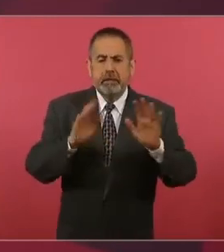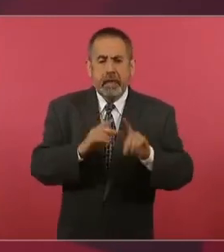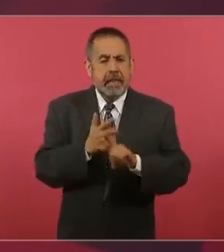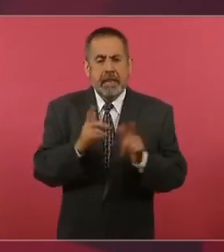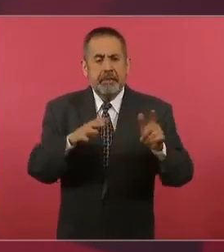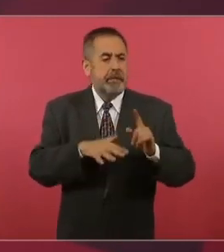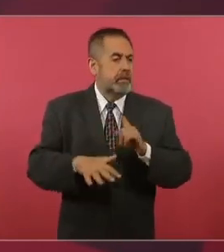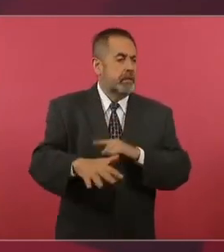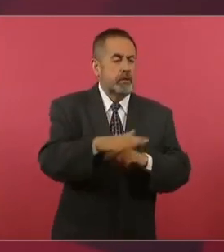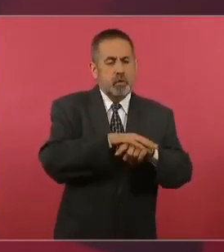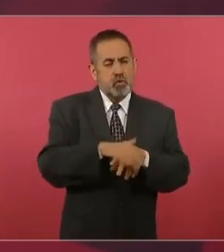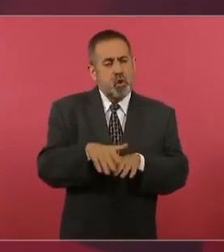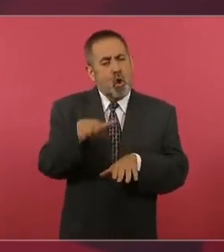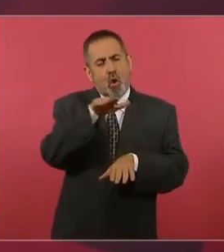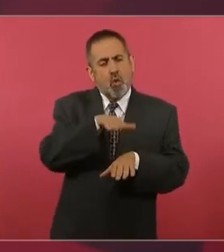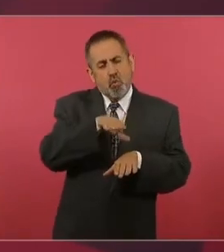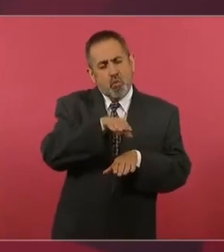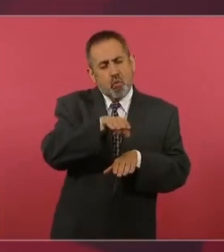libre